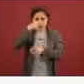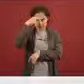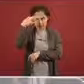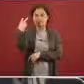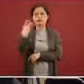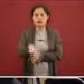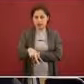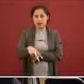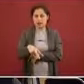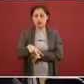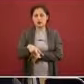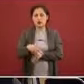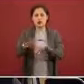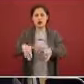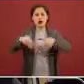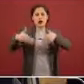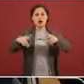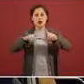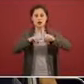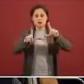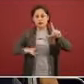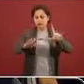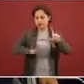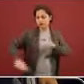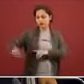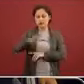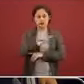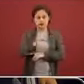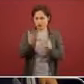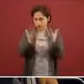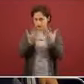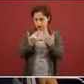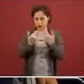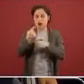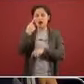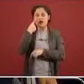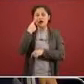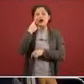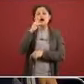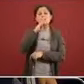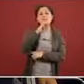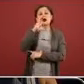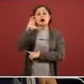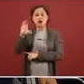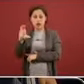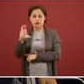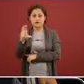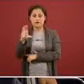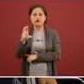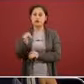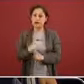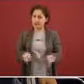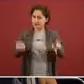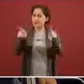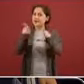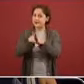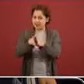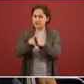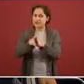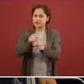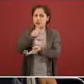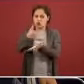resto del territorio de esta entidad federativa. Baja California, lo mismo, es fundamentalmente las